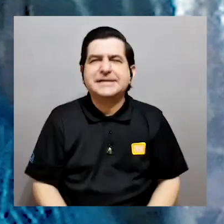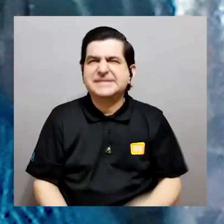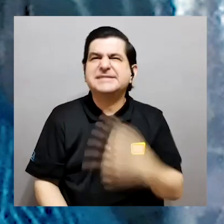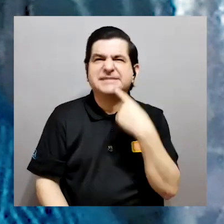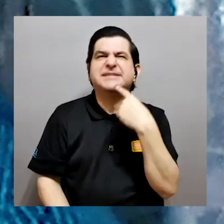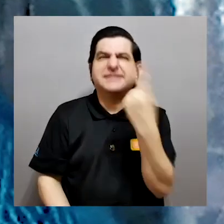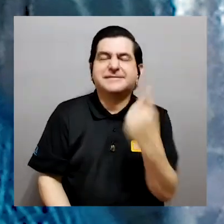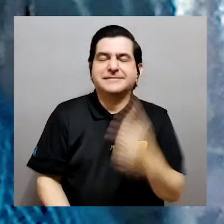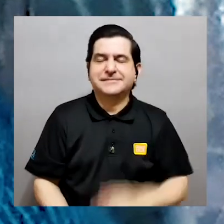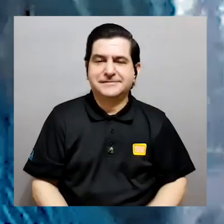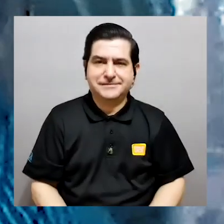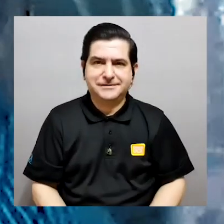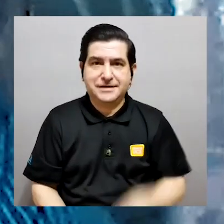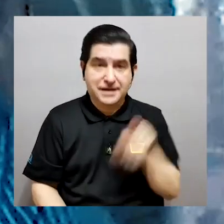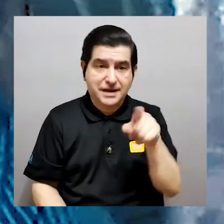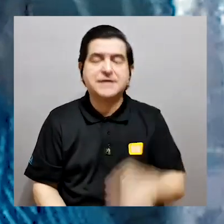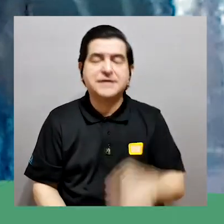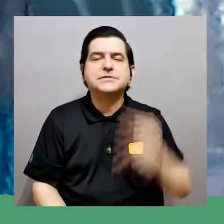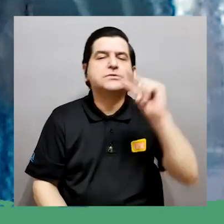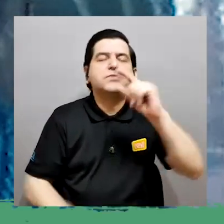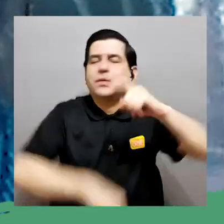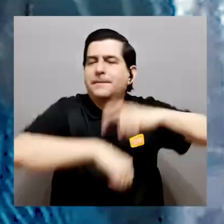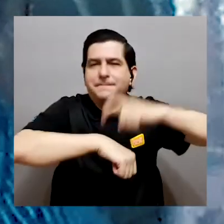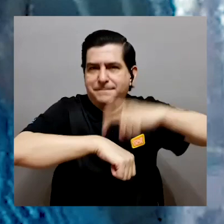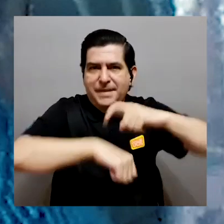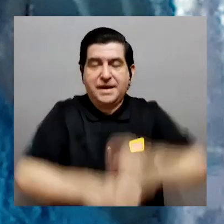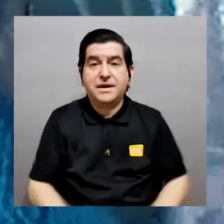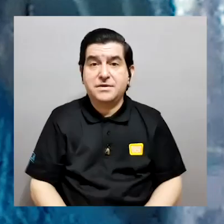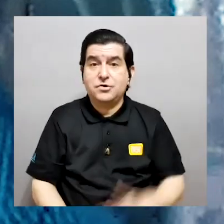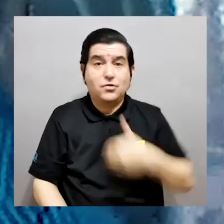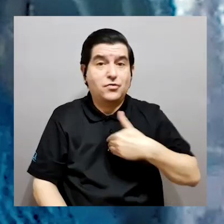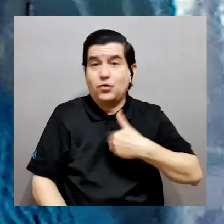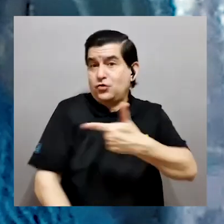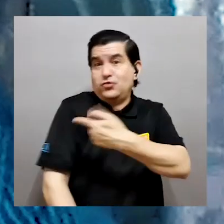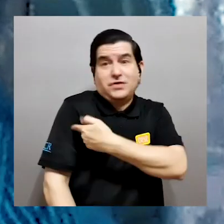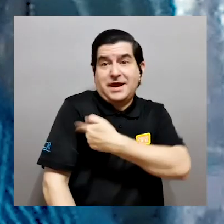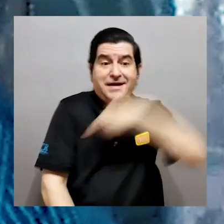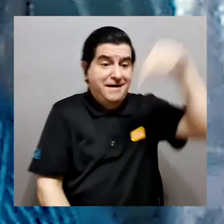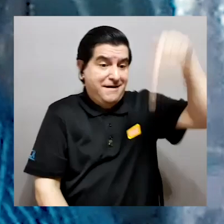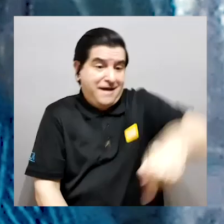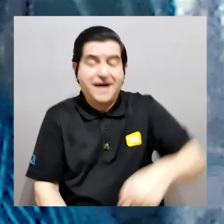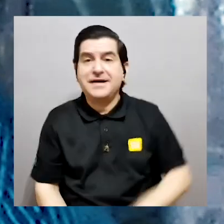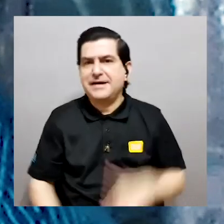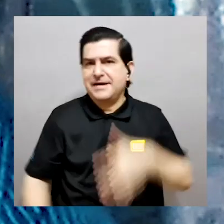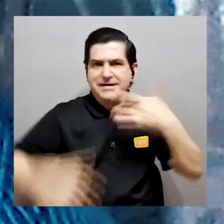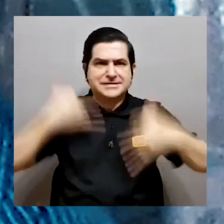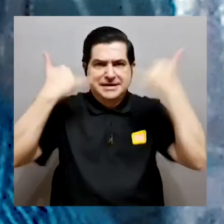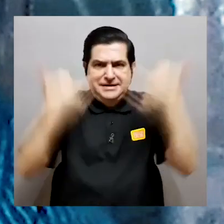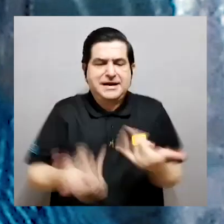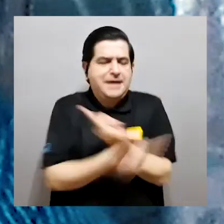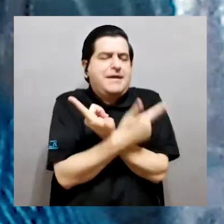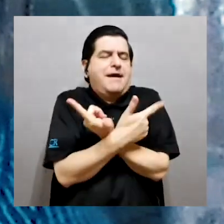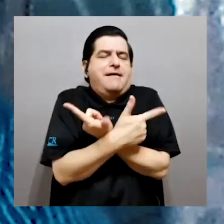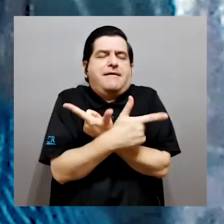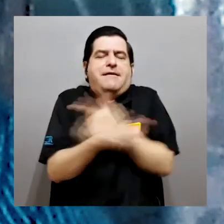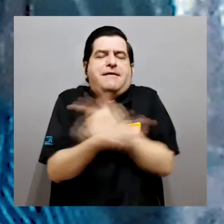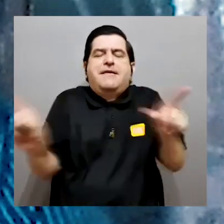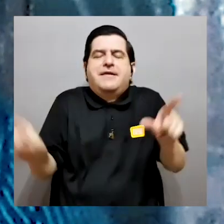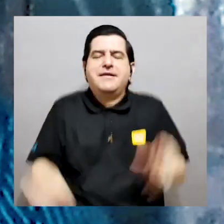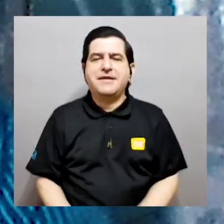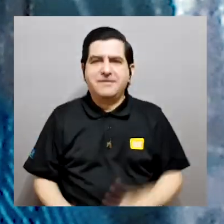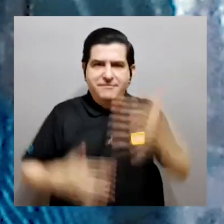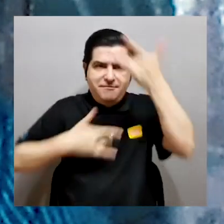que destacar que esto es momentáneo. Todavía no tenemos la vacuna aquí presente para sentir que ya nos vamos liberando